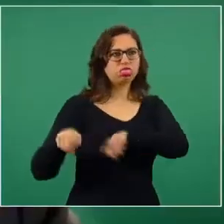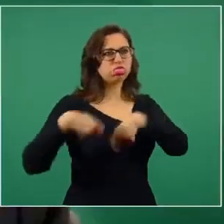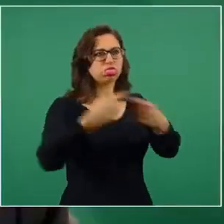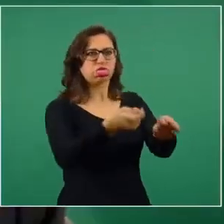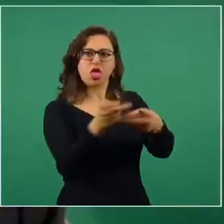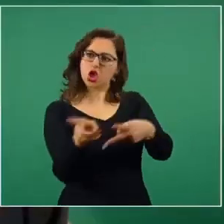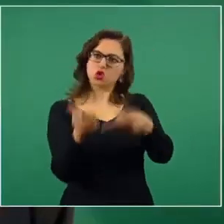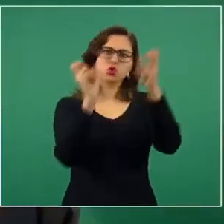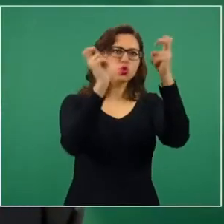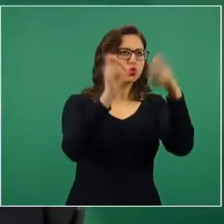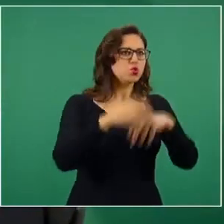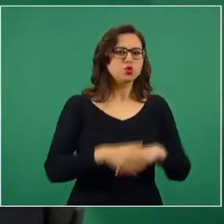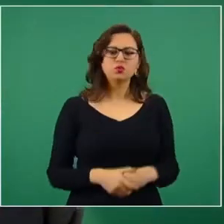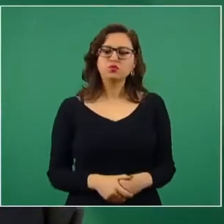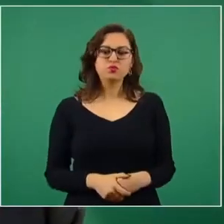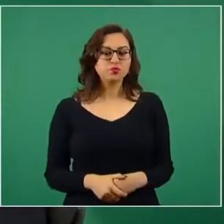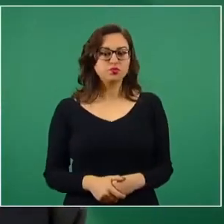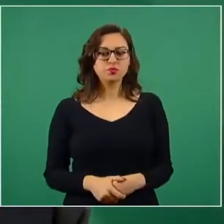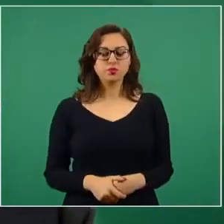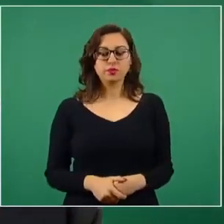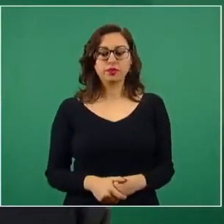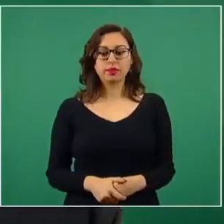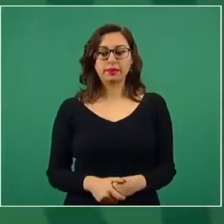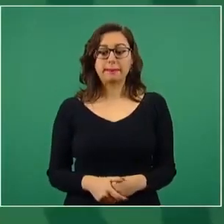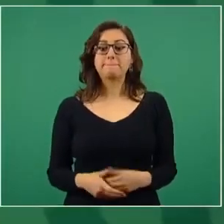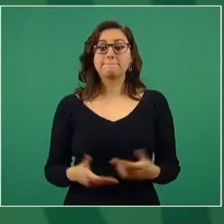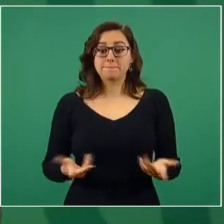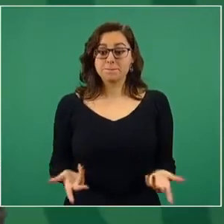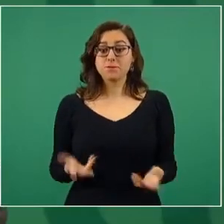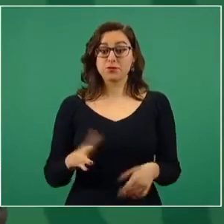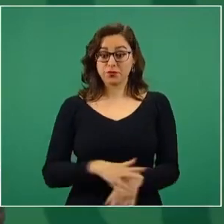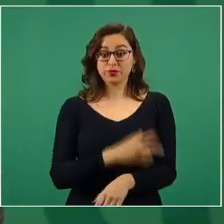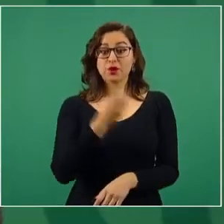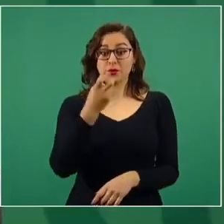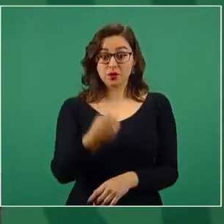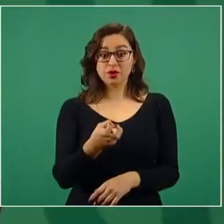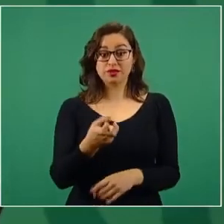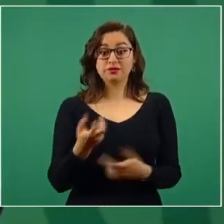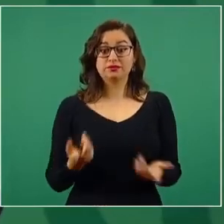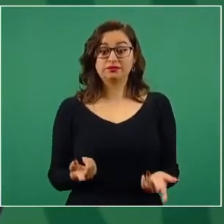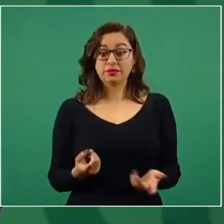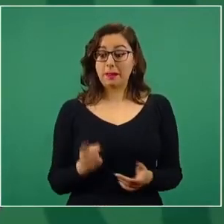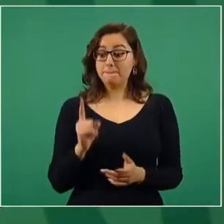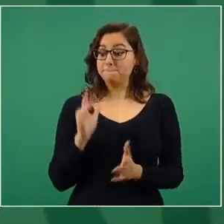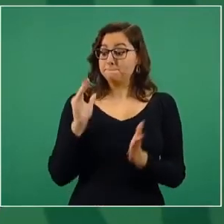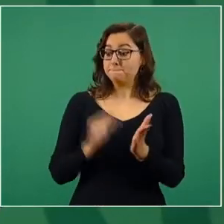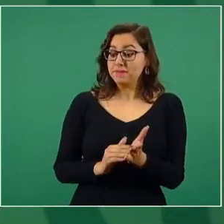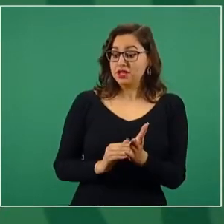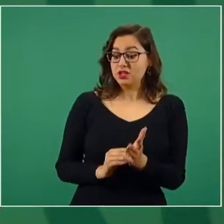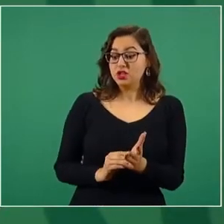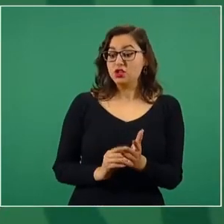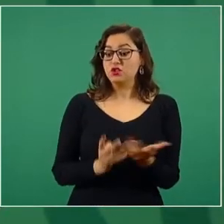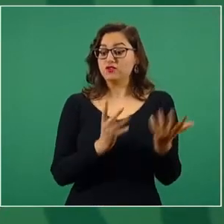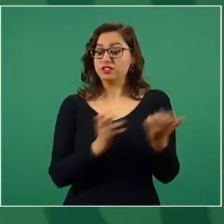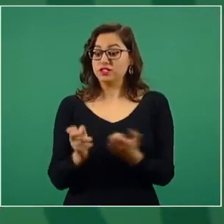Y un día como hoy, de 1913,